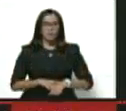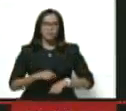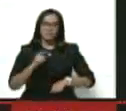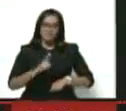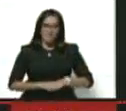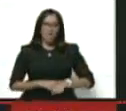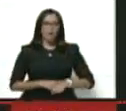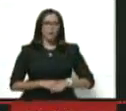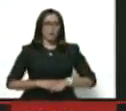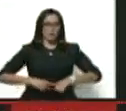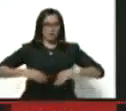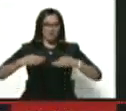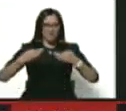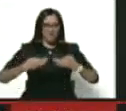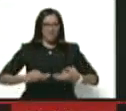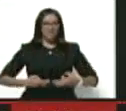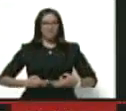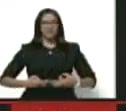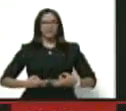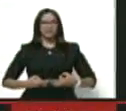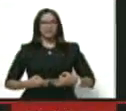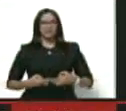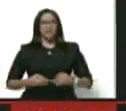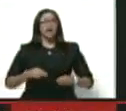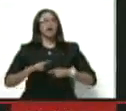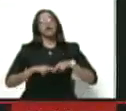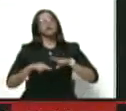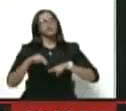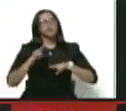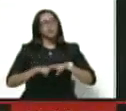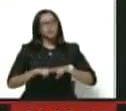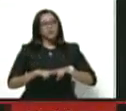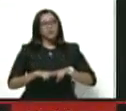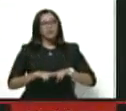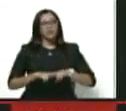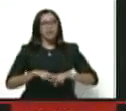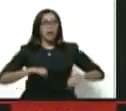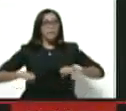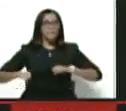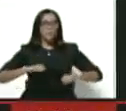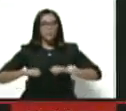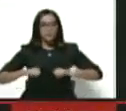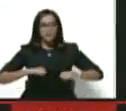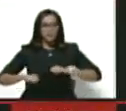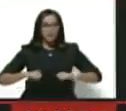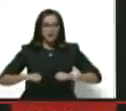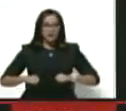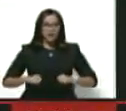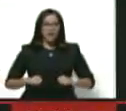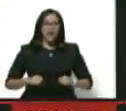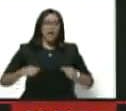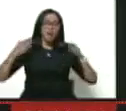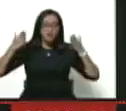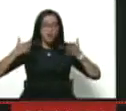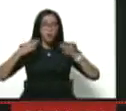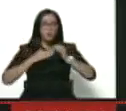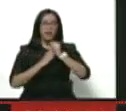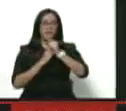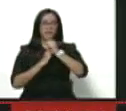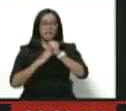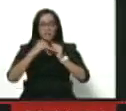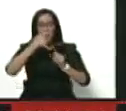tiempo y calidad a construir, a motivar, a formar líderes y